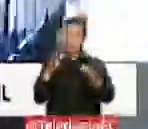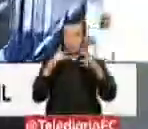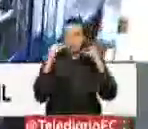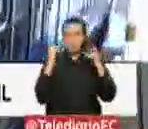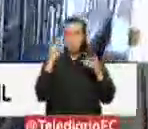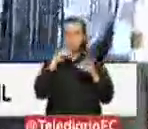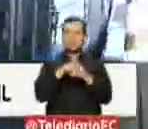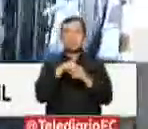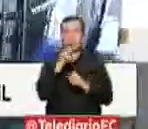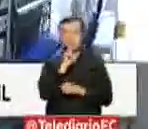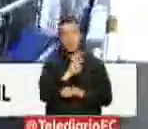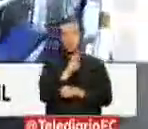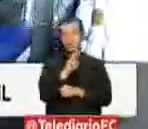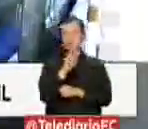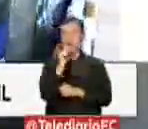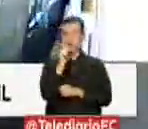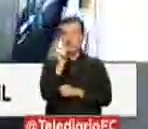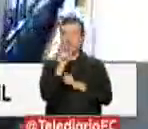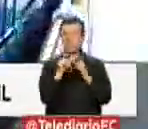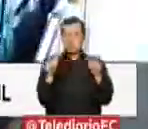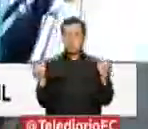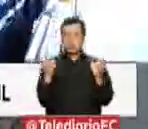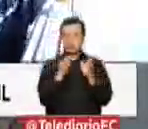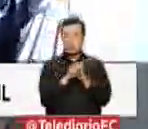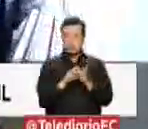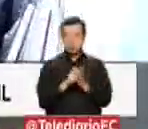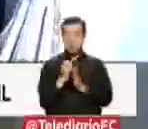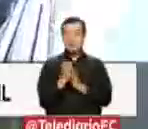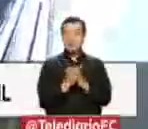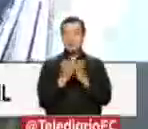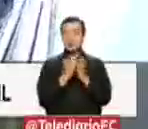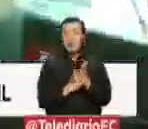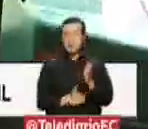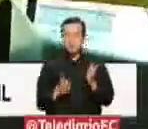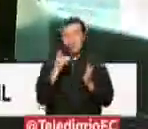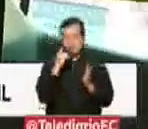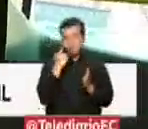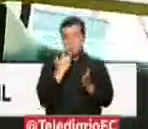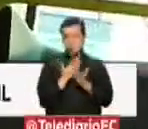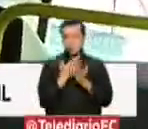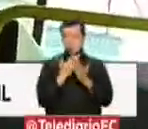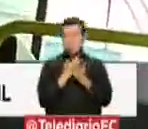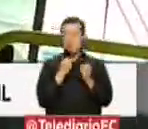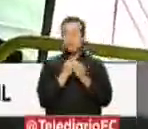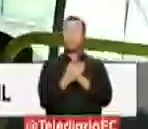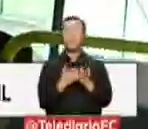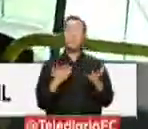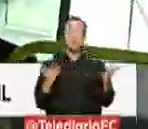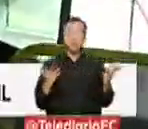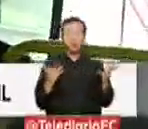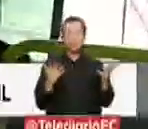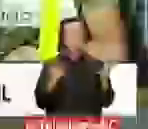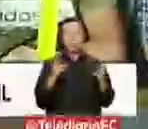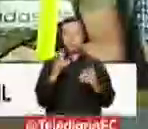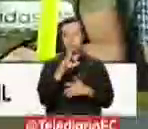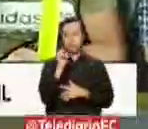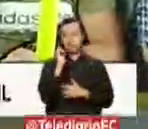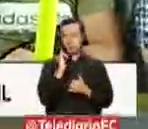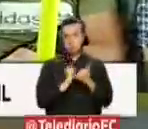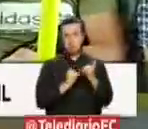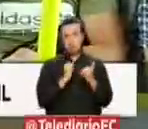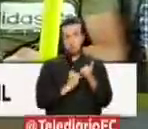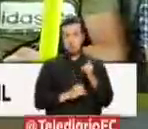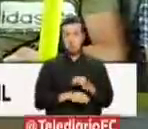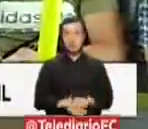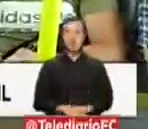capacidad para 210 personas. El costo del servicio durante el tiempo de prueba de esta unidad seguirá siendo de 30 centavos.